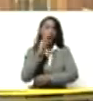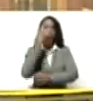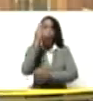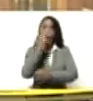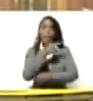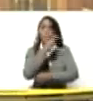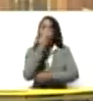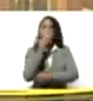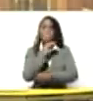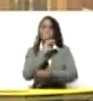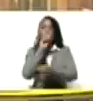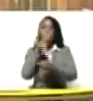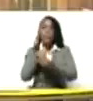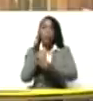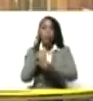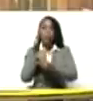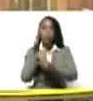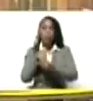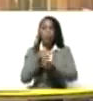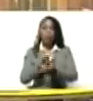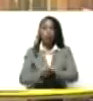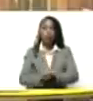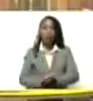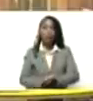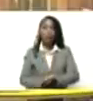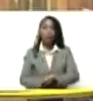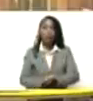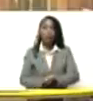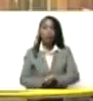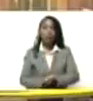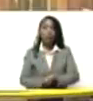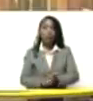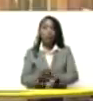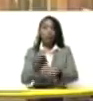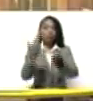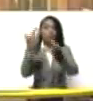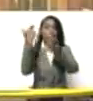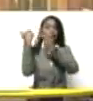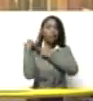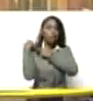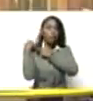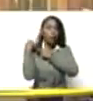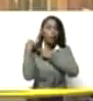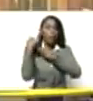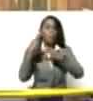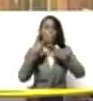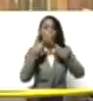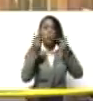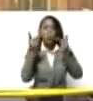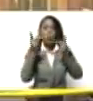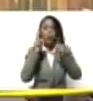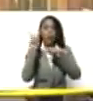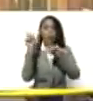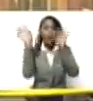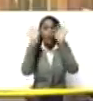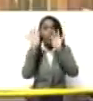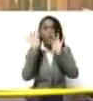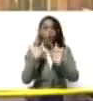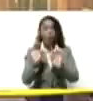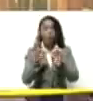superior casi el doble del resto de los tres trimestres anteriores del año